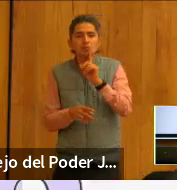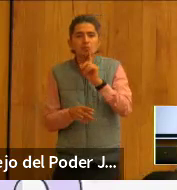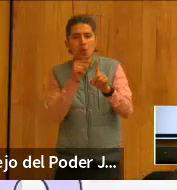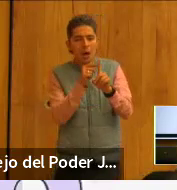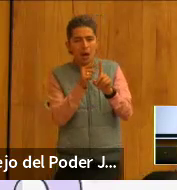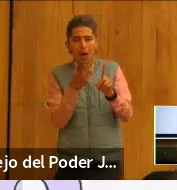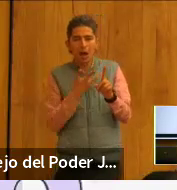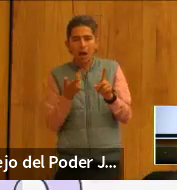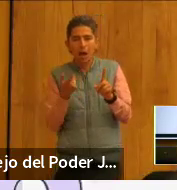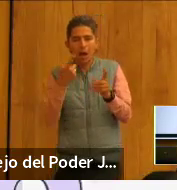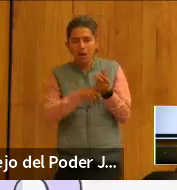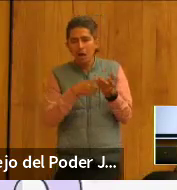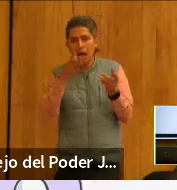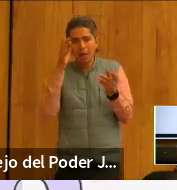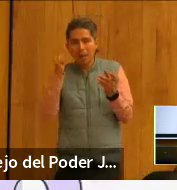incapaz, se